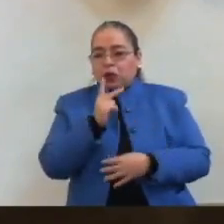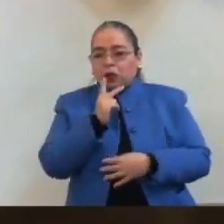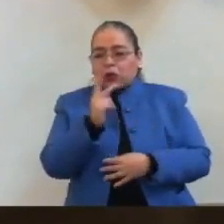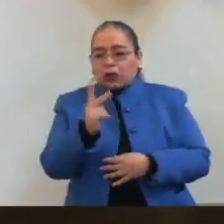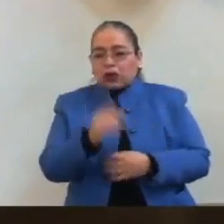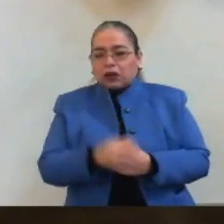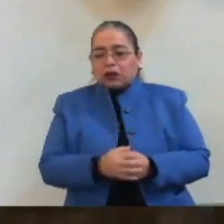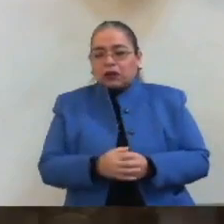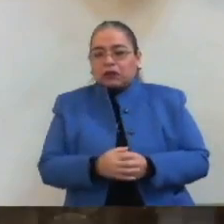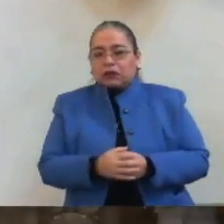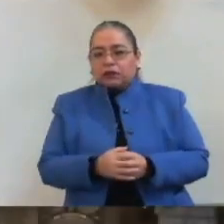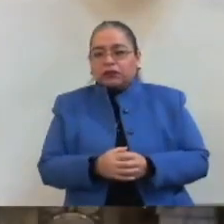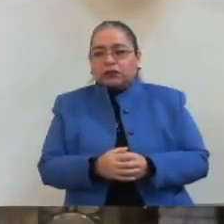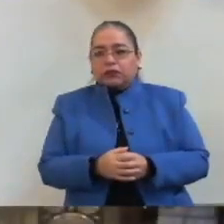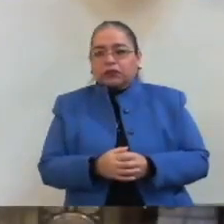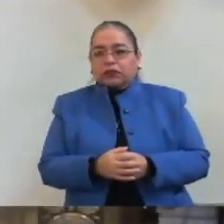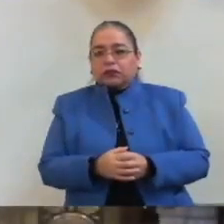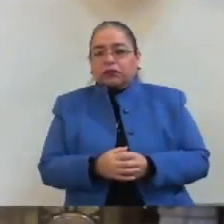tiempo